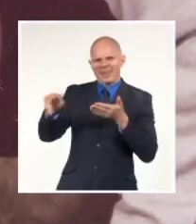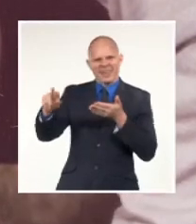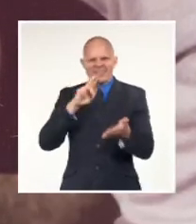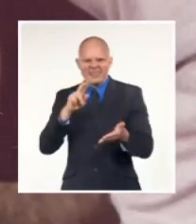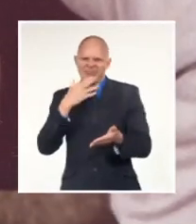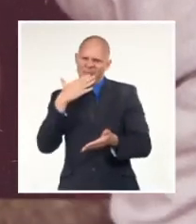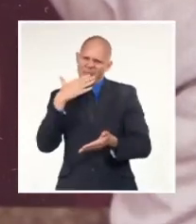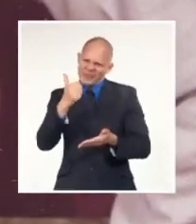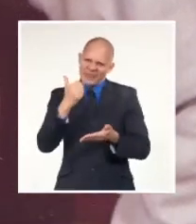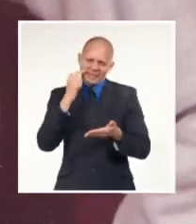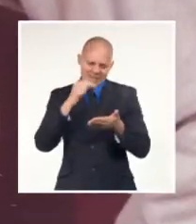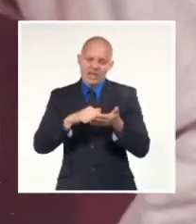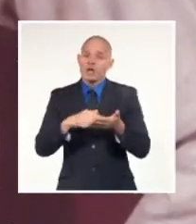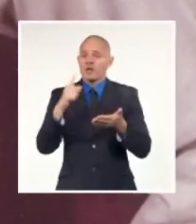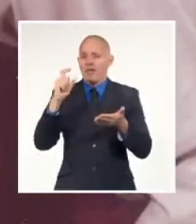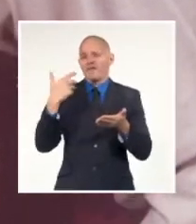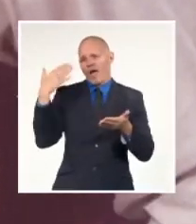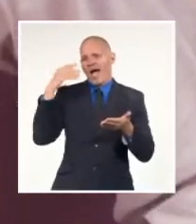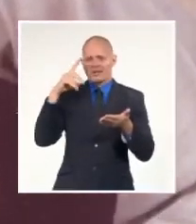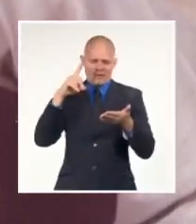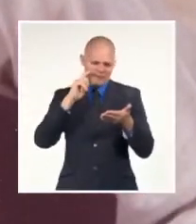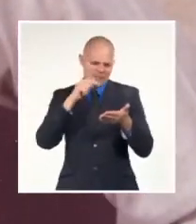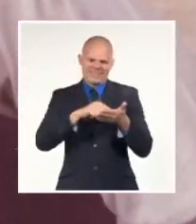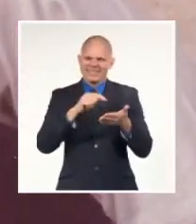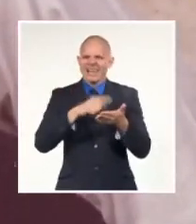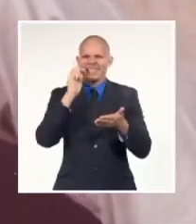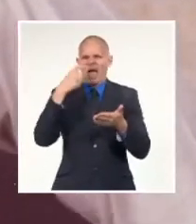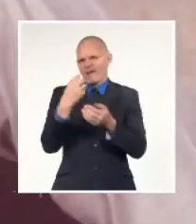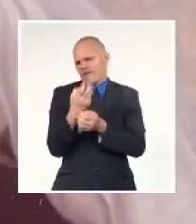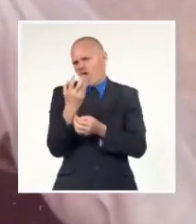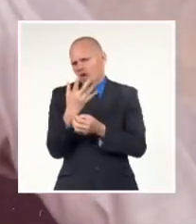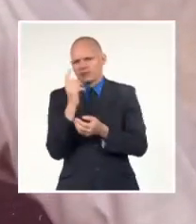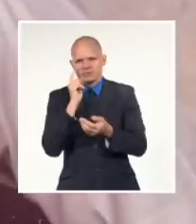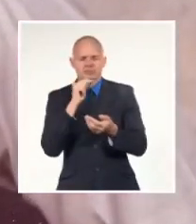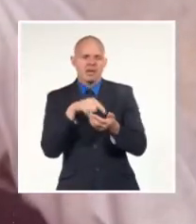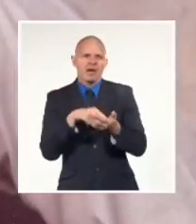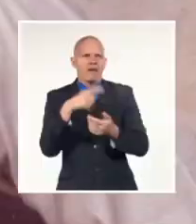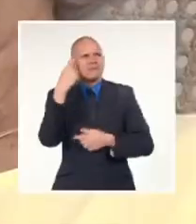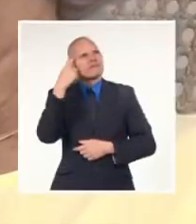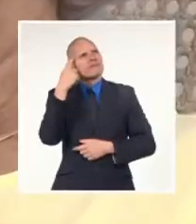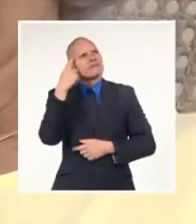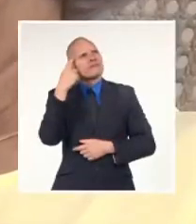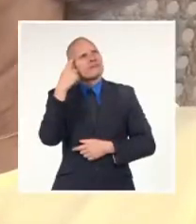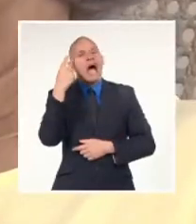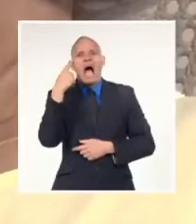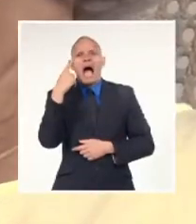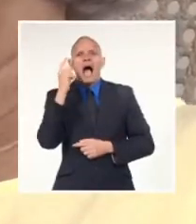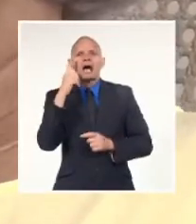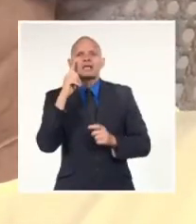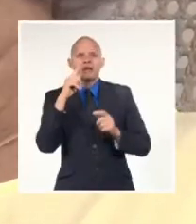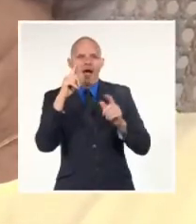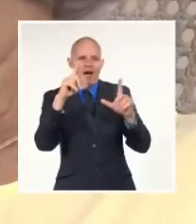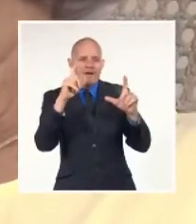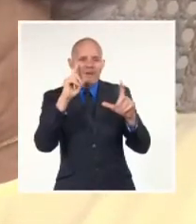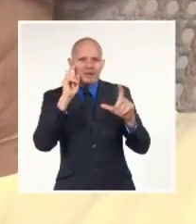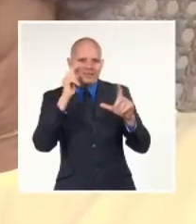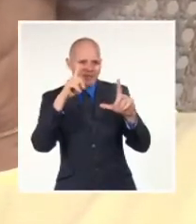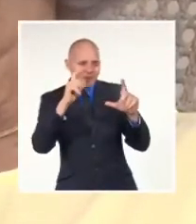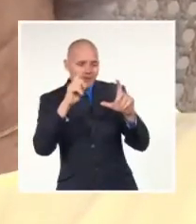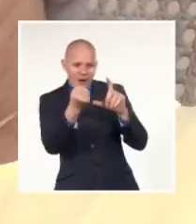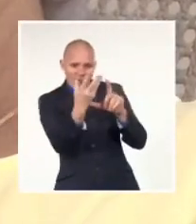una foto de unas orquídeas en unos tiestos. Y se me ocurrió enviarle esa foto y a la semana me